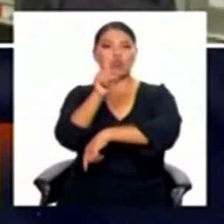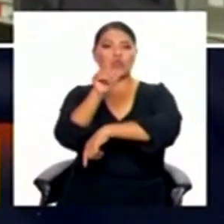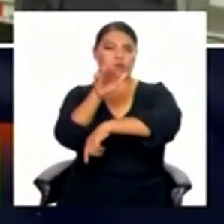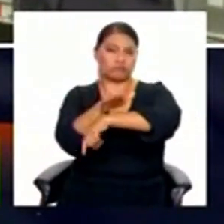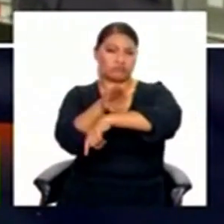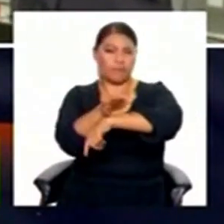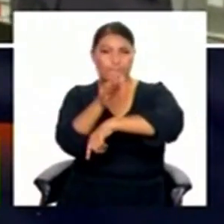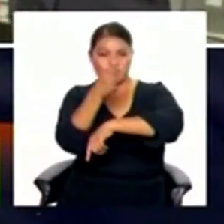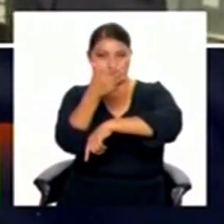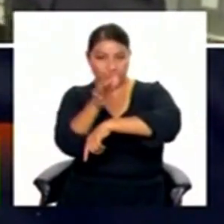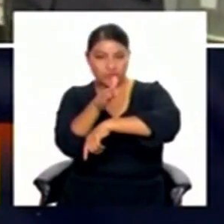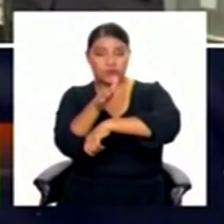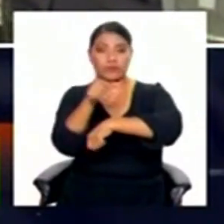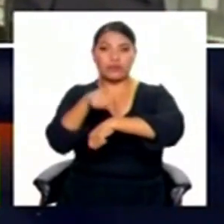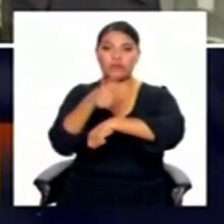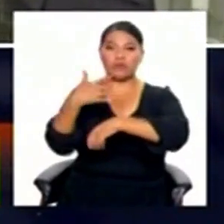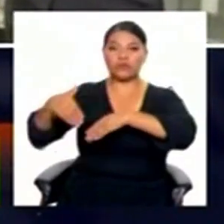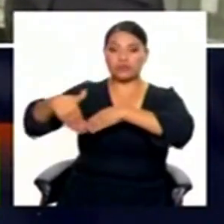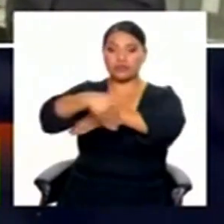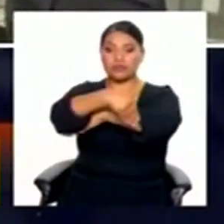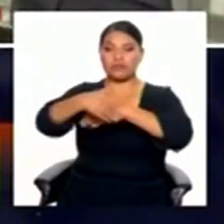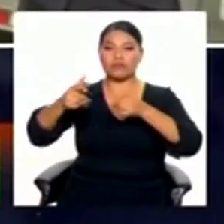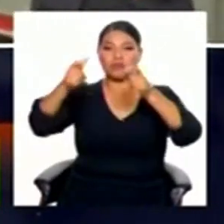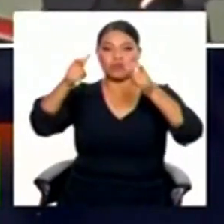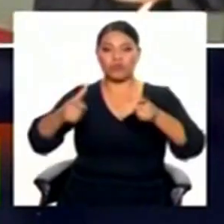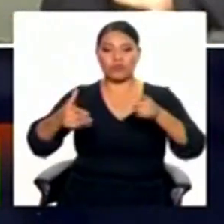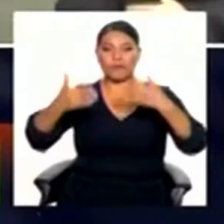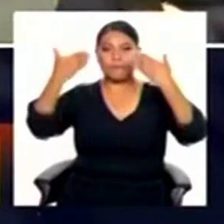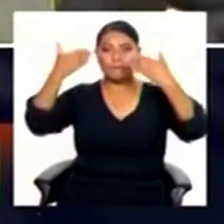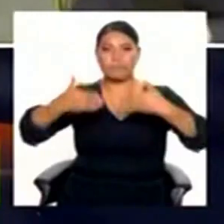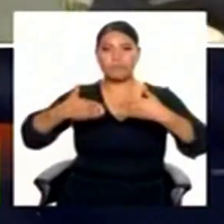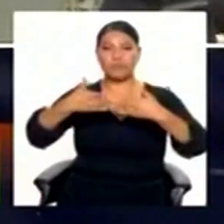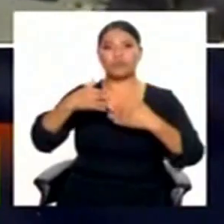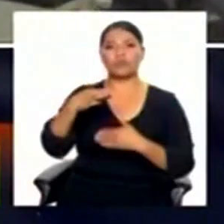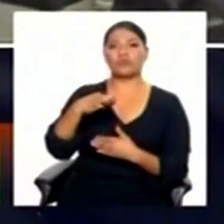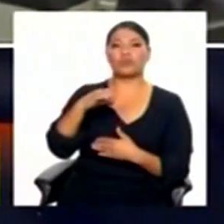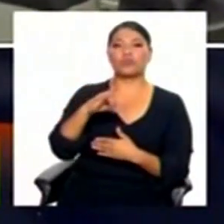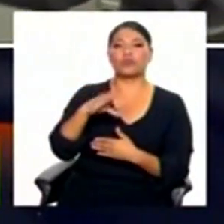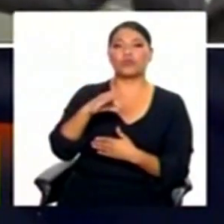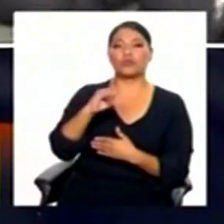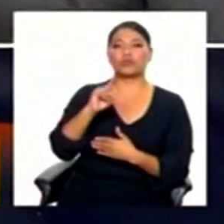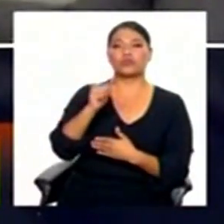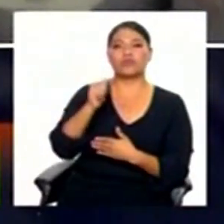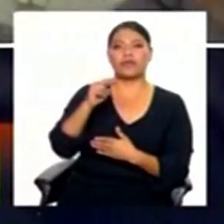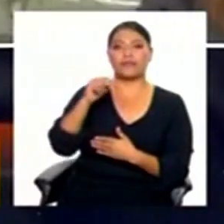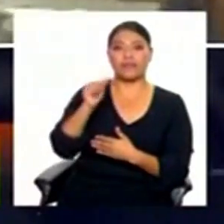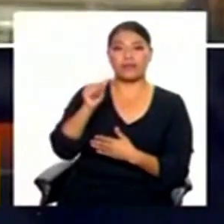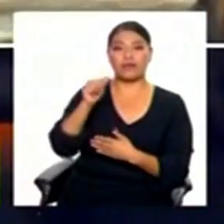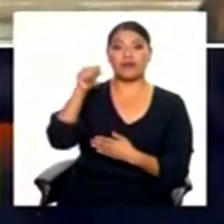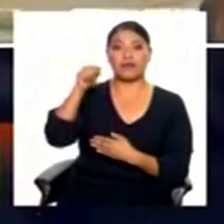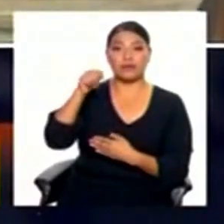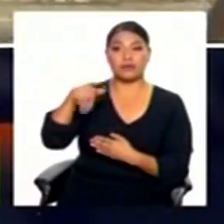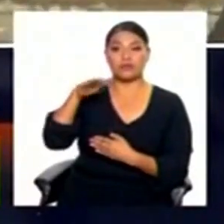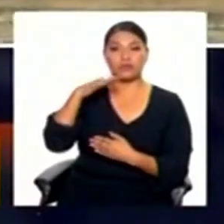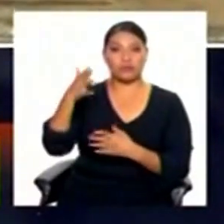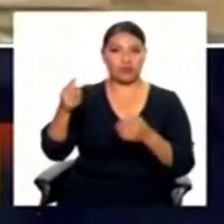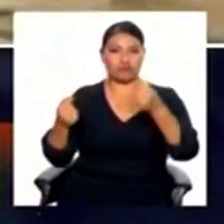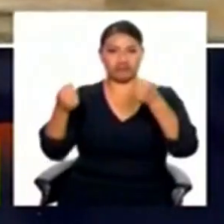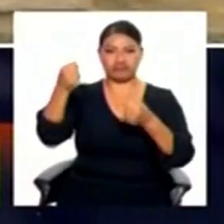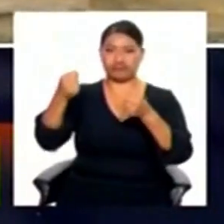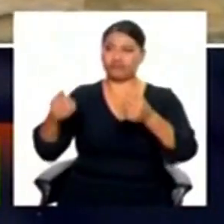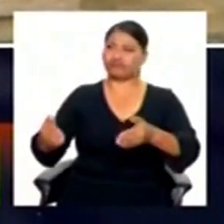en el puesto de control de Pucusana, se ha logrado intervenir este vehículo de carga. Este es un vehículo de carga, un